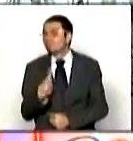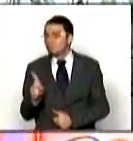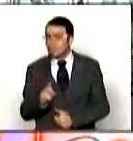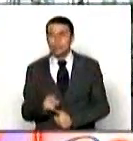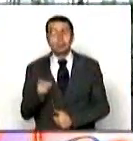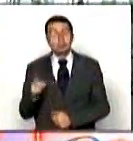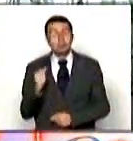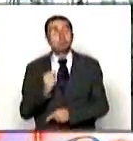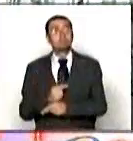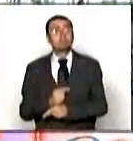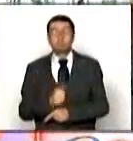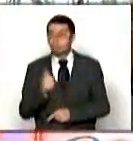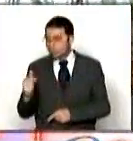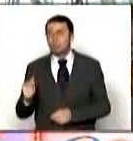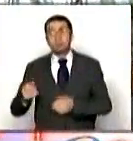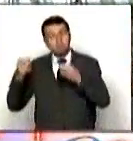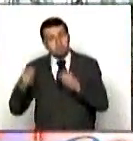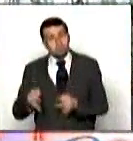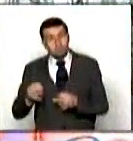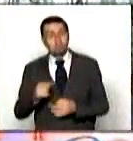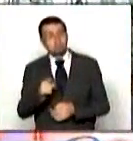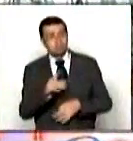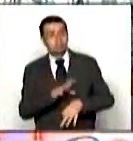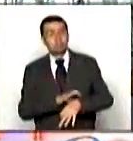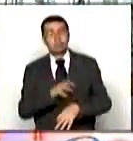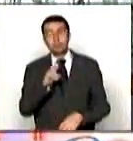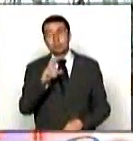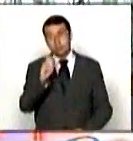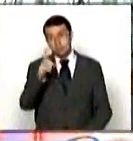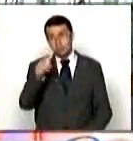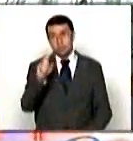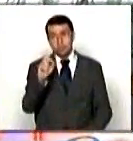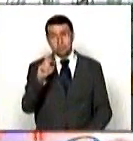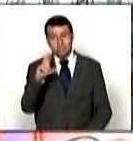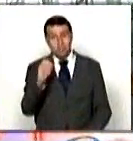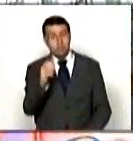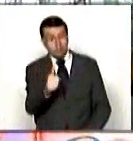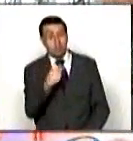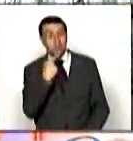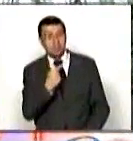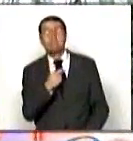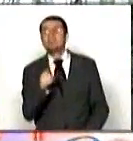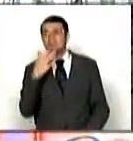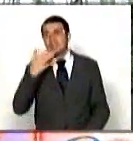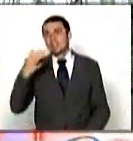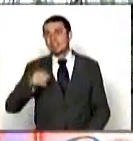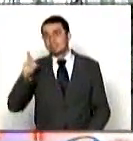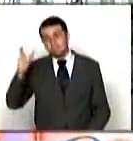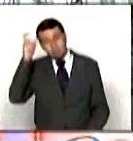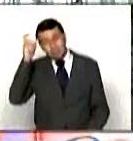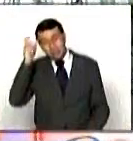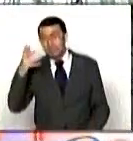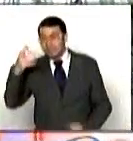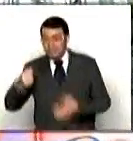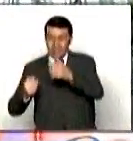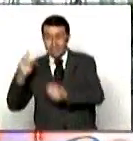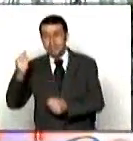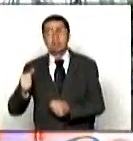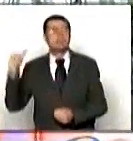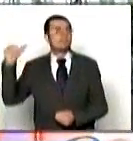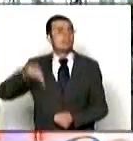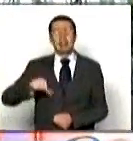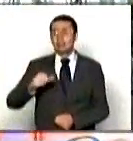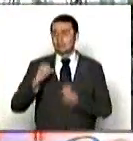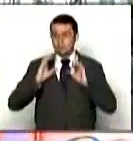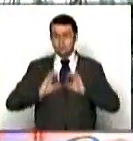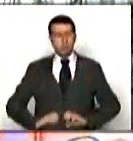Lo confirma el doctor Rosero, nuestro invitado hoy en Pereira. ¿Qué alimentos podemos, qué combinaciones